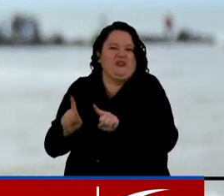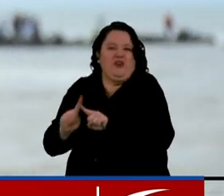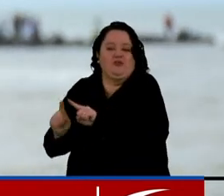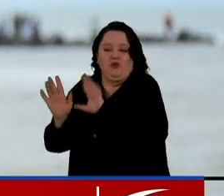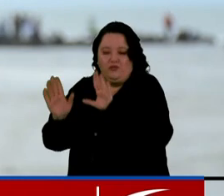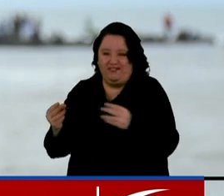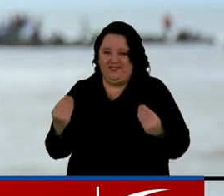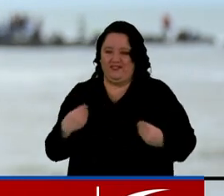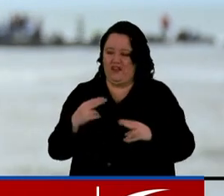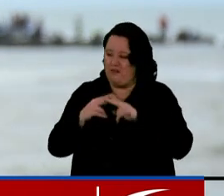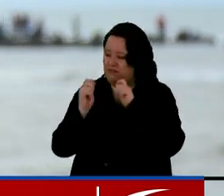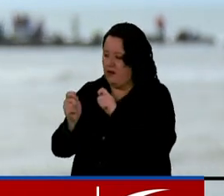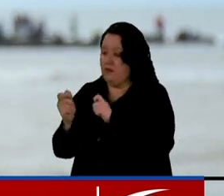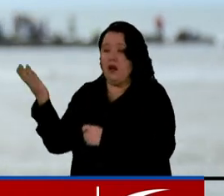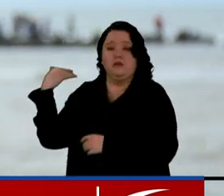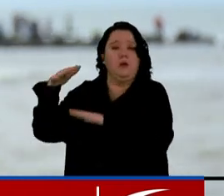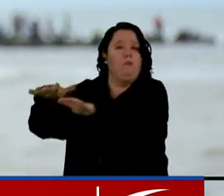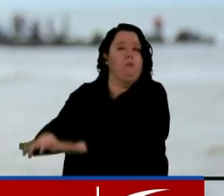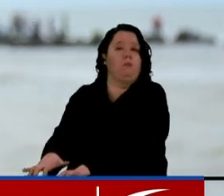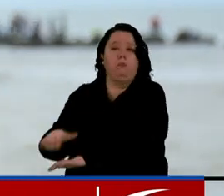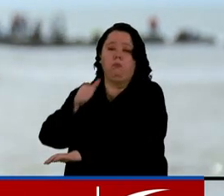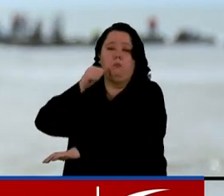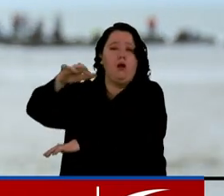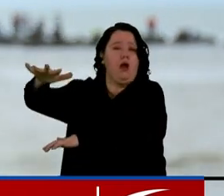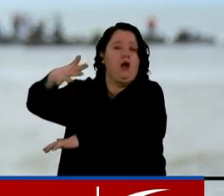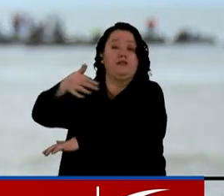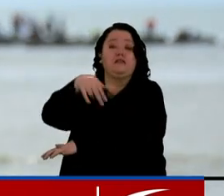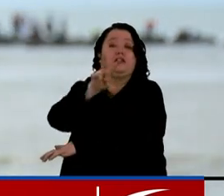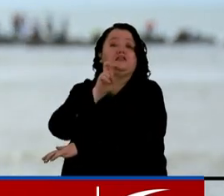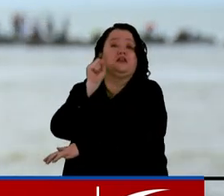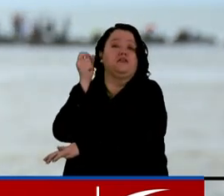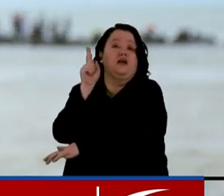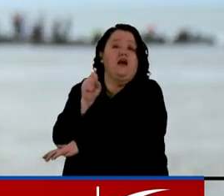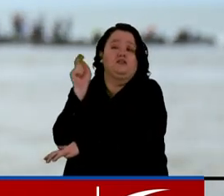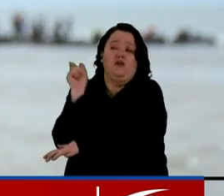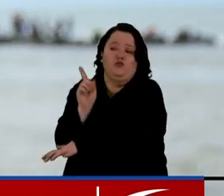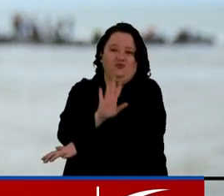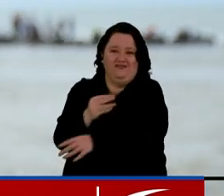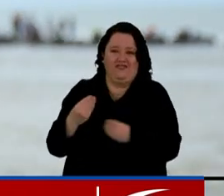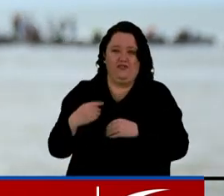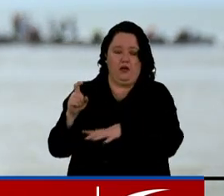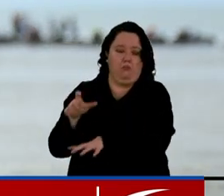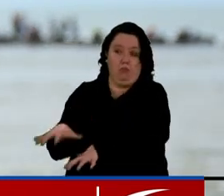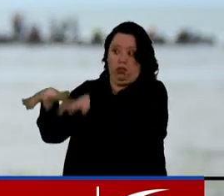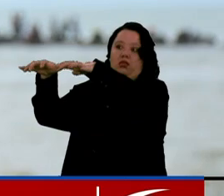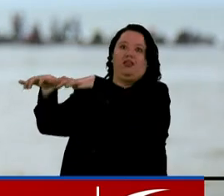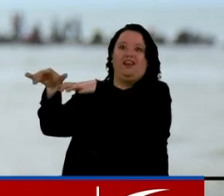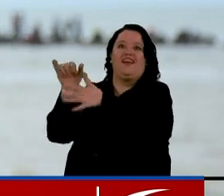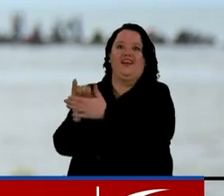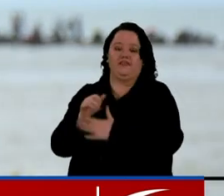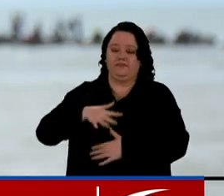de Damaquiel, no aparecía hace más de 17 años, según los nativos de este lugar. Desde el